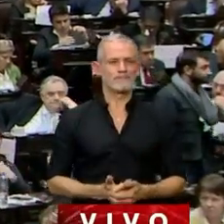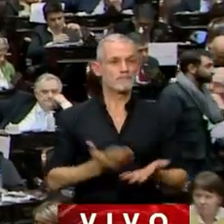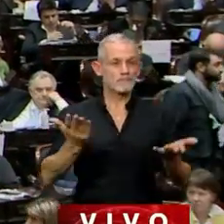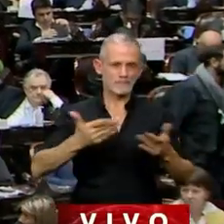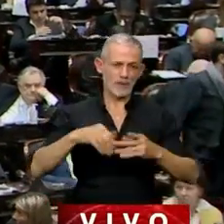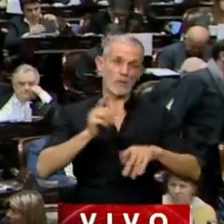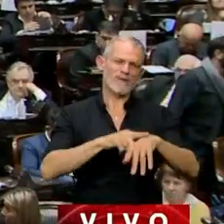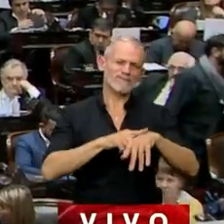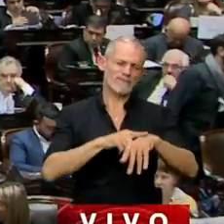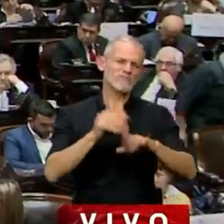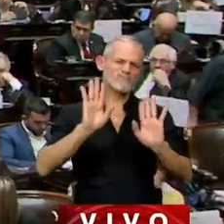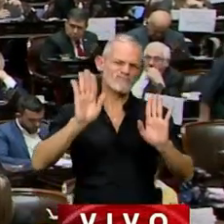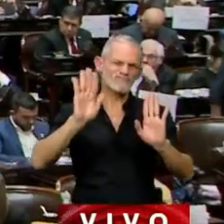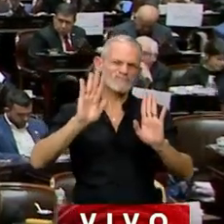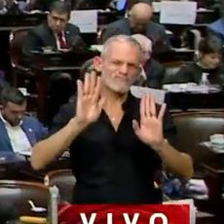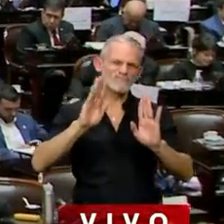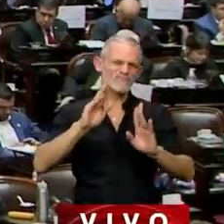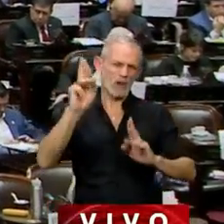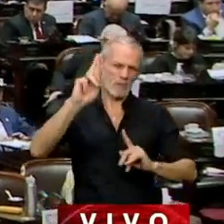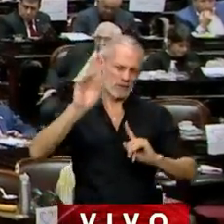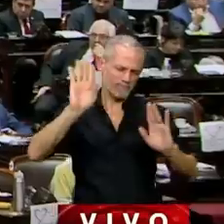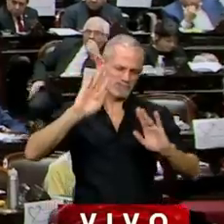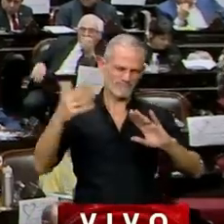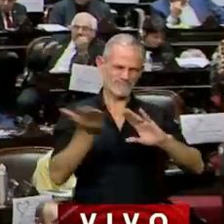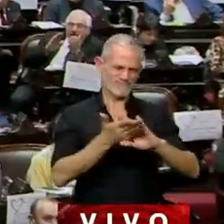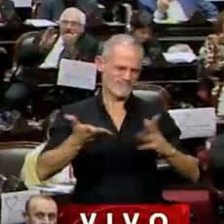Y por la hora voy a dejar de hacer uso.